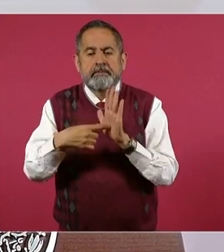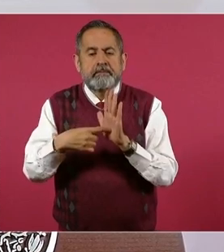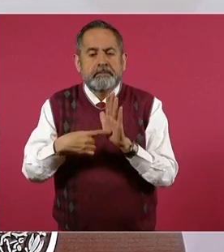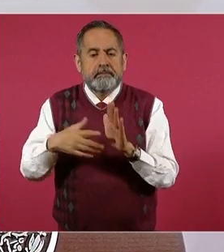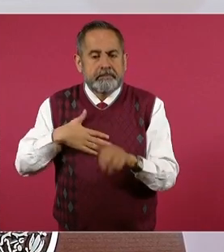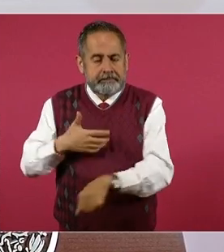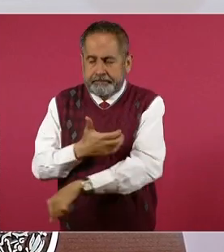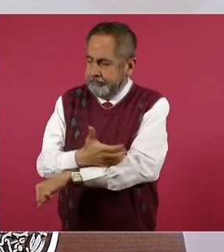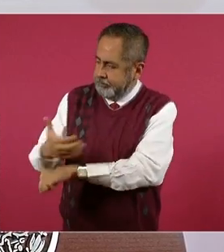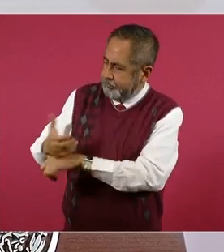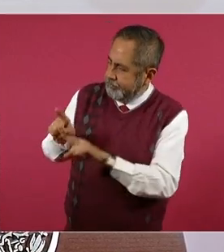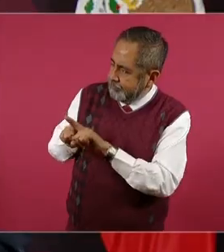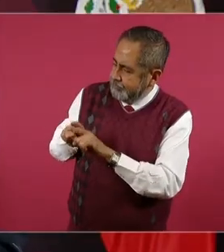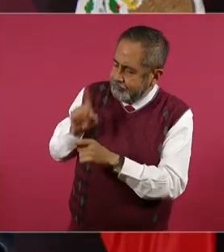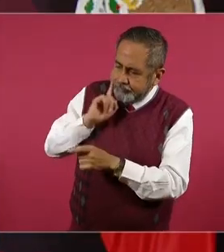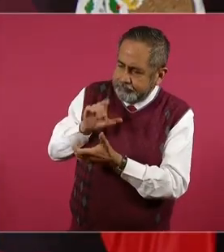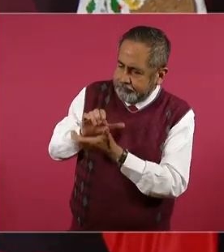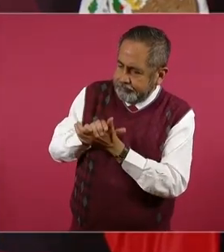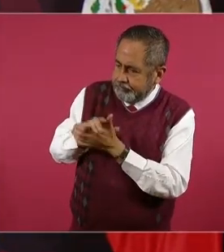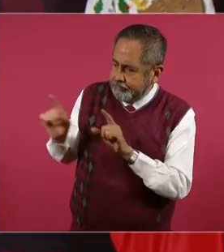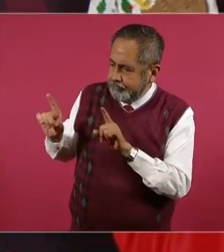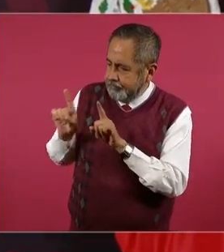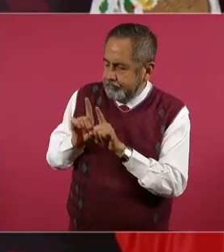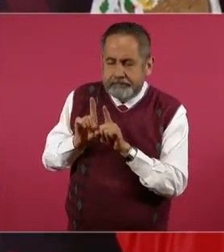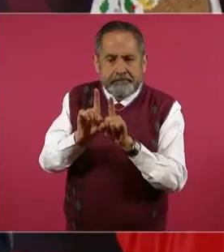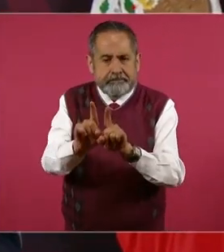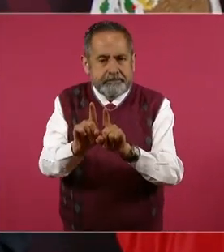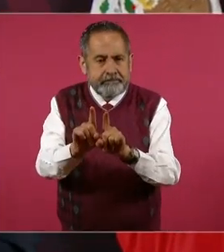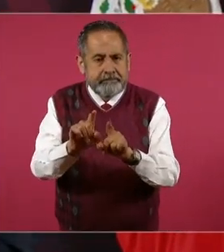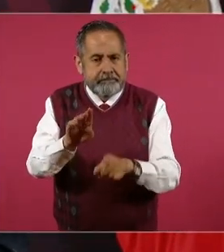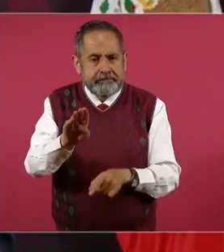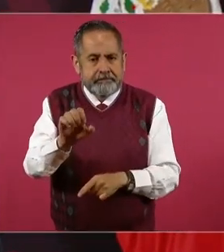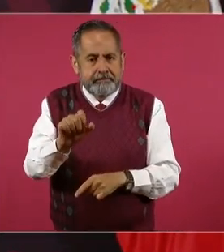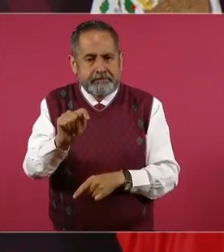mi compañera, esposa, Beatriz.